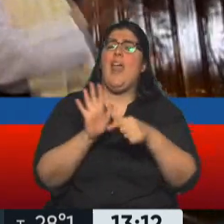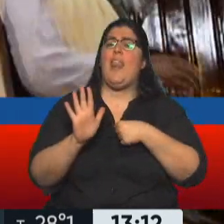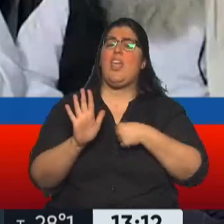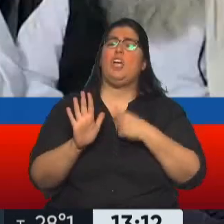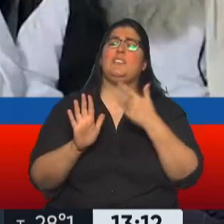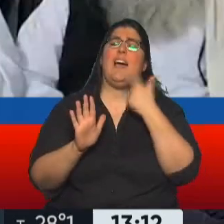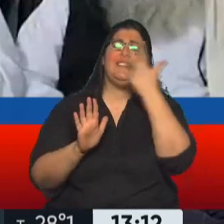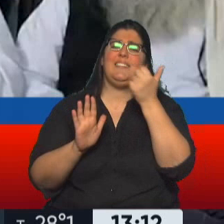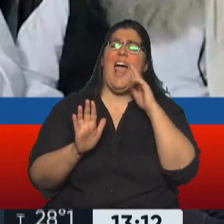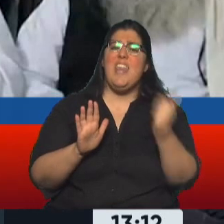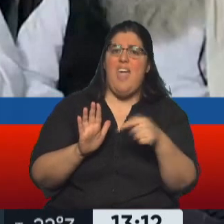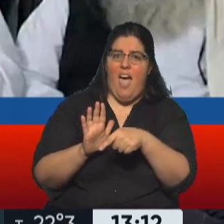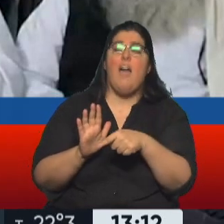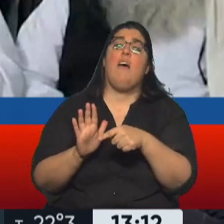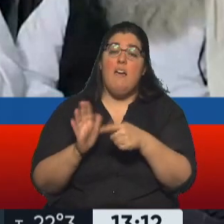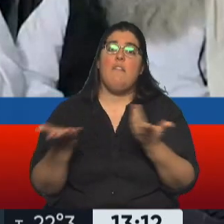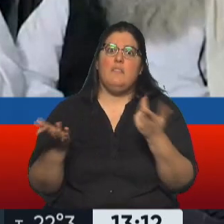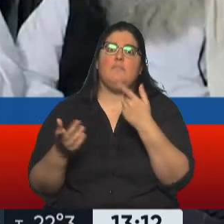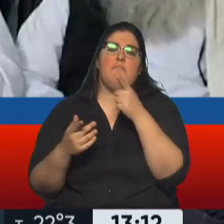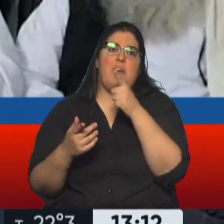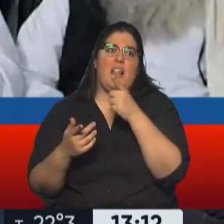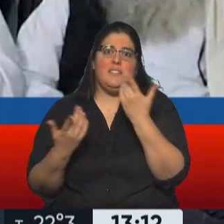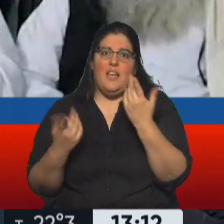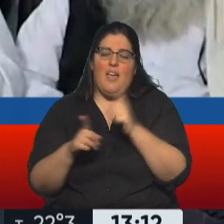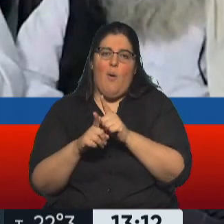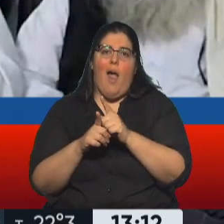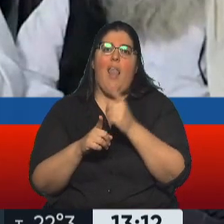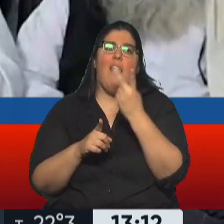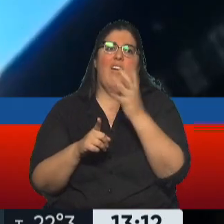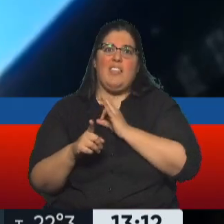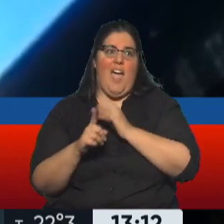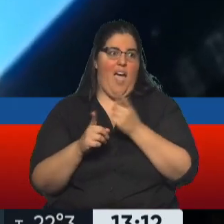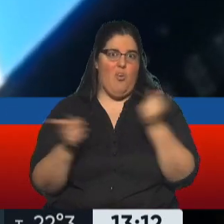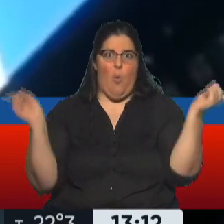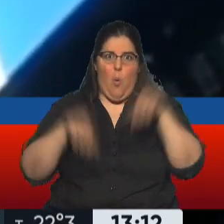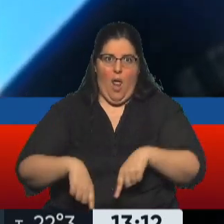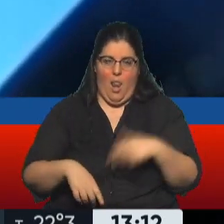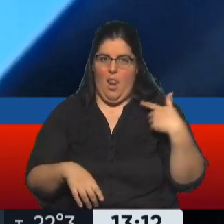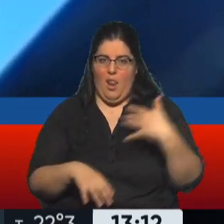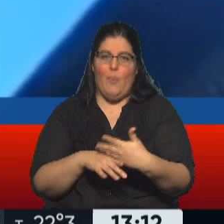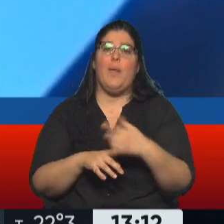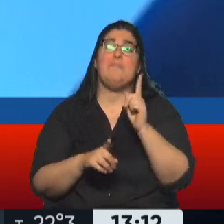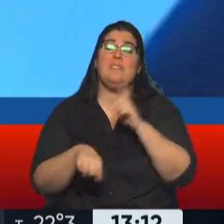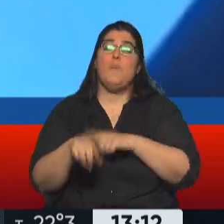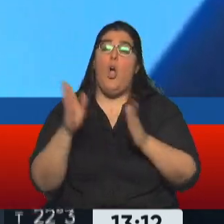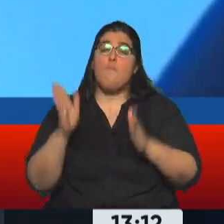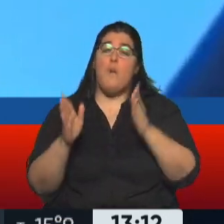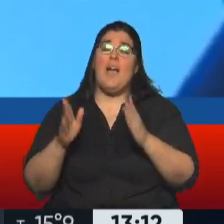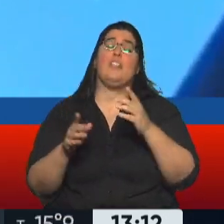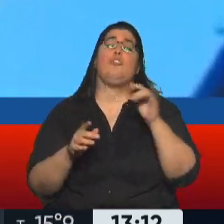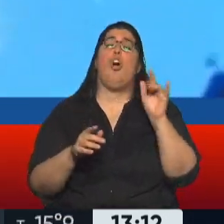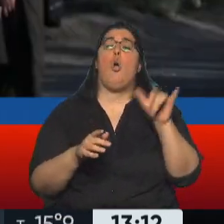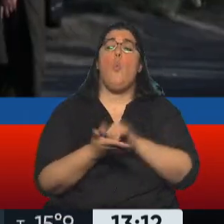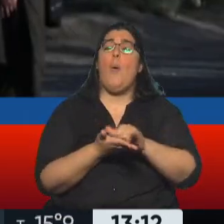un ritonelo vuelve a instituirse exactamente 20 años después de los atentados del 11 de